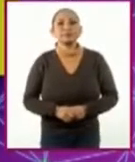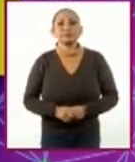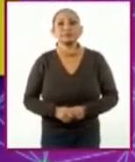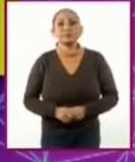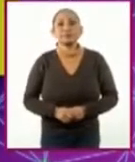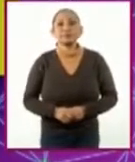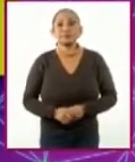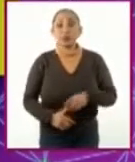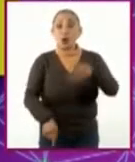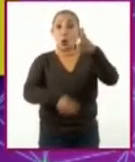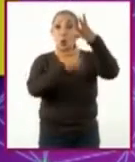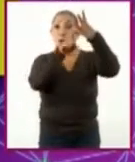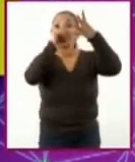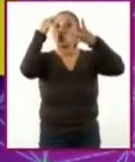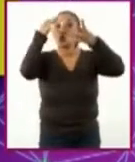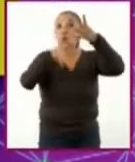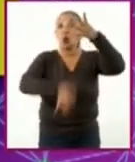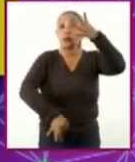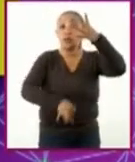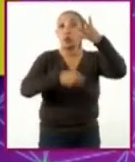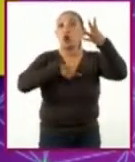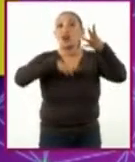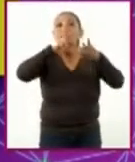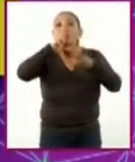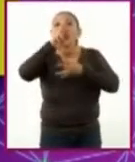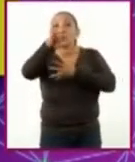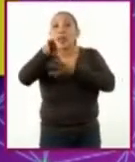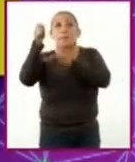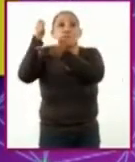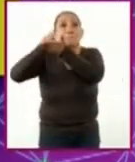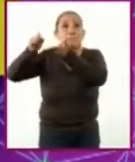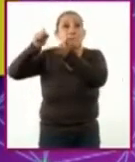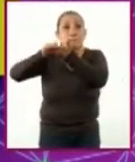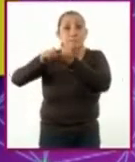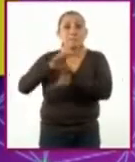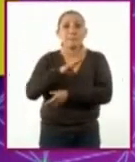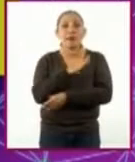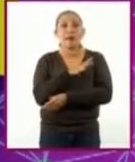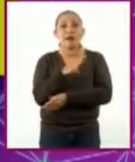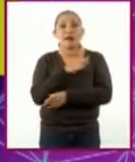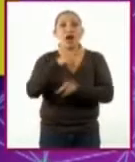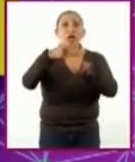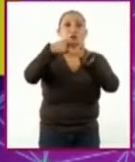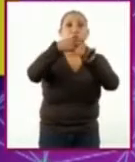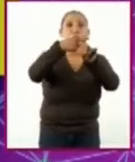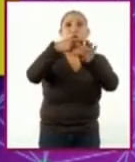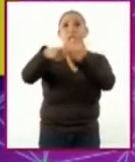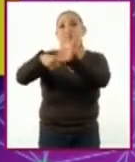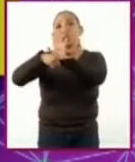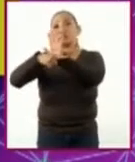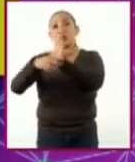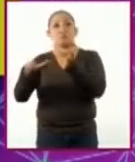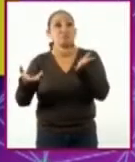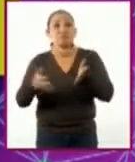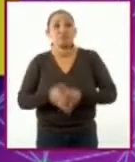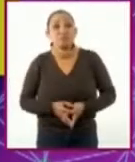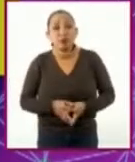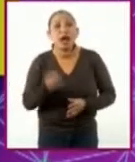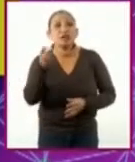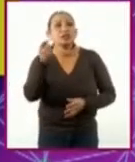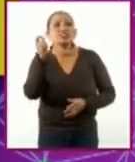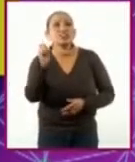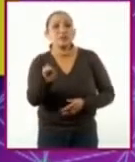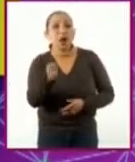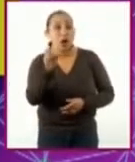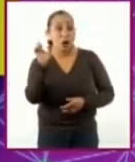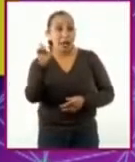En el cuarto y último nivel del orden de ejecución se encuentran las sumas y las restas. Esto